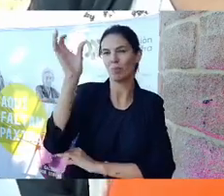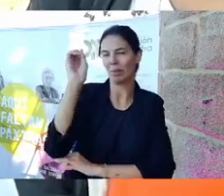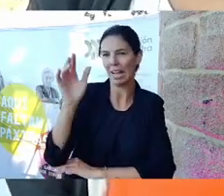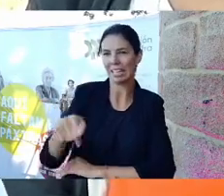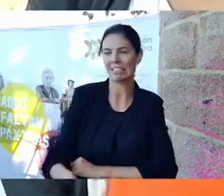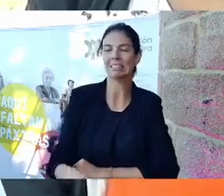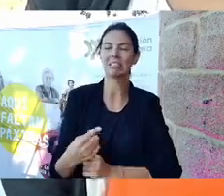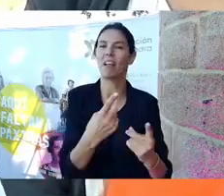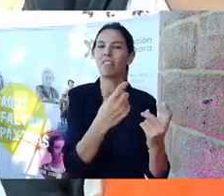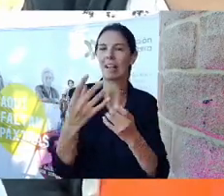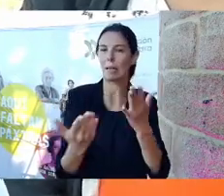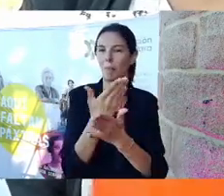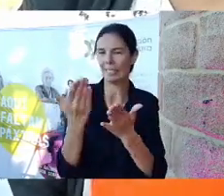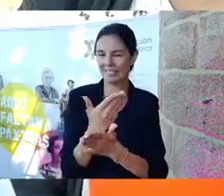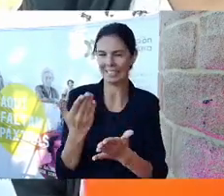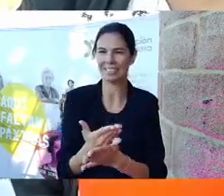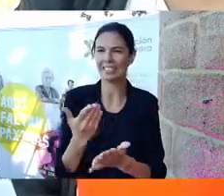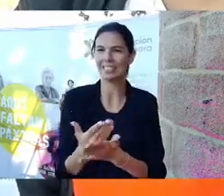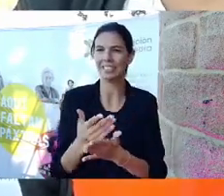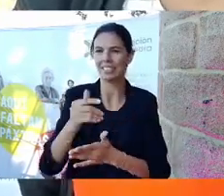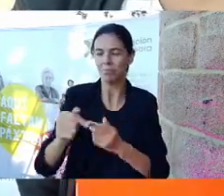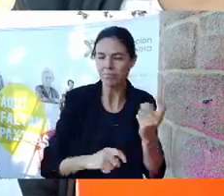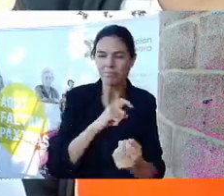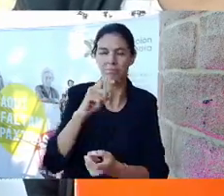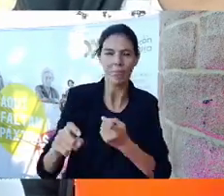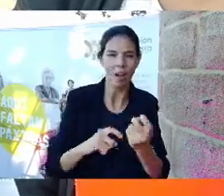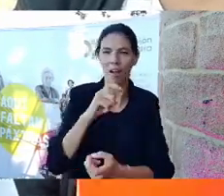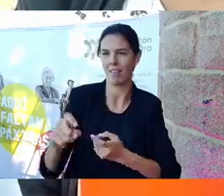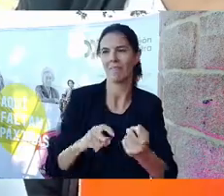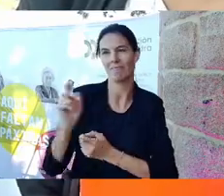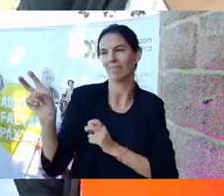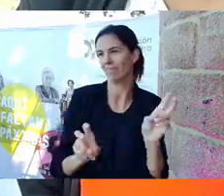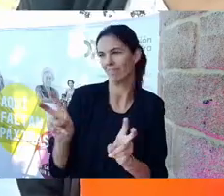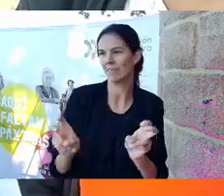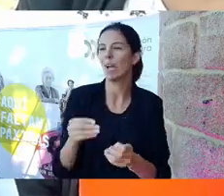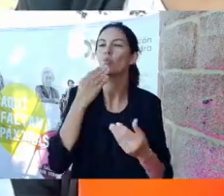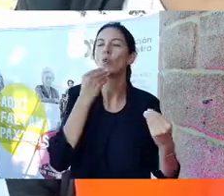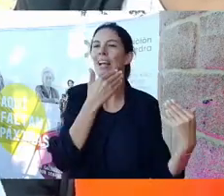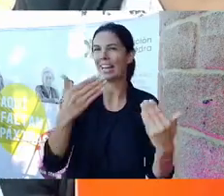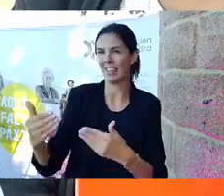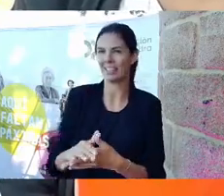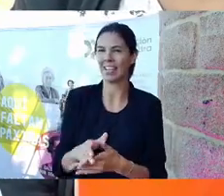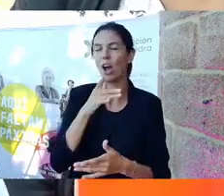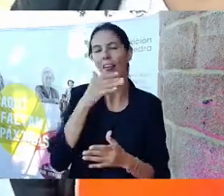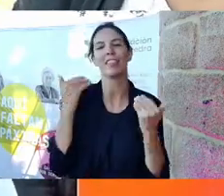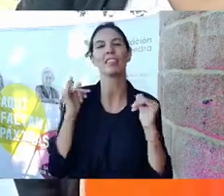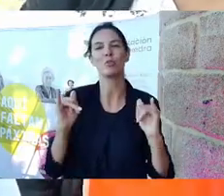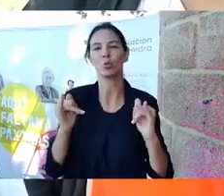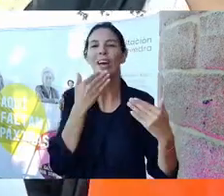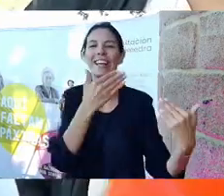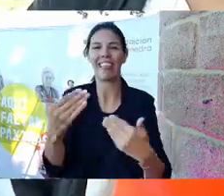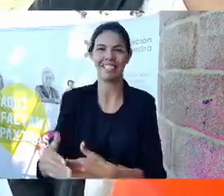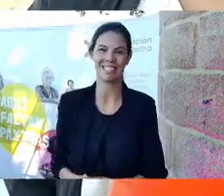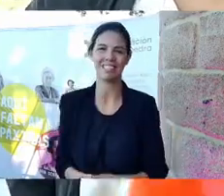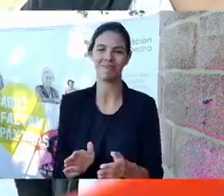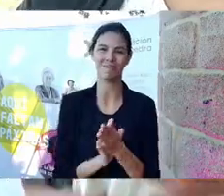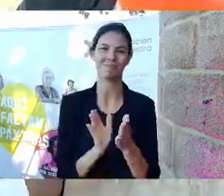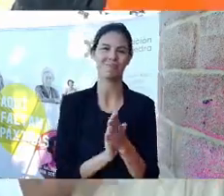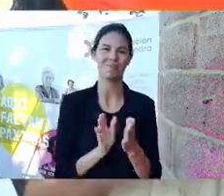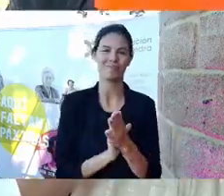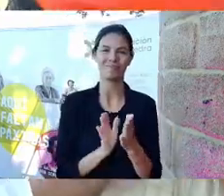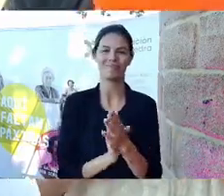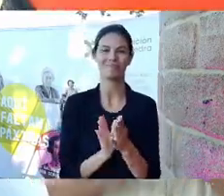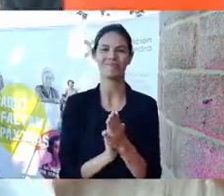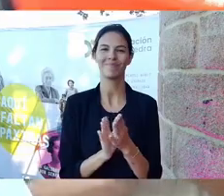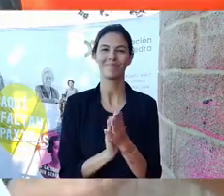siempre en estos faladoiros con Aquí Faltan Páginas, capítulo tras capítulo. Muy agradecida, de verdad. Vamos a disfrutar.